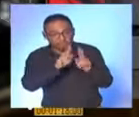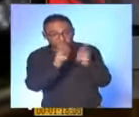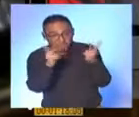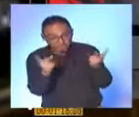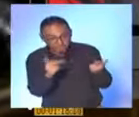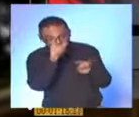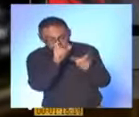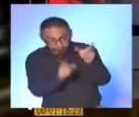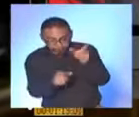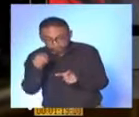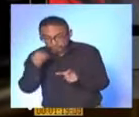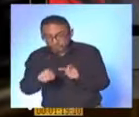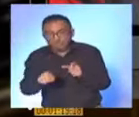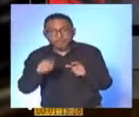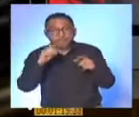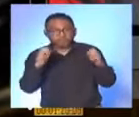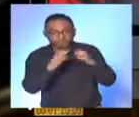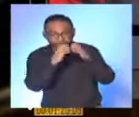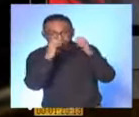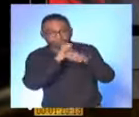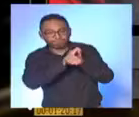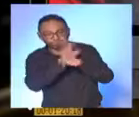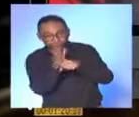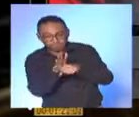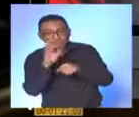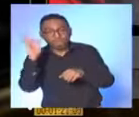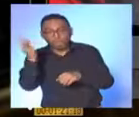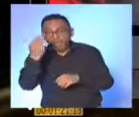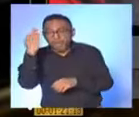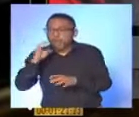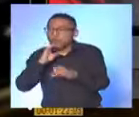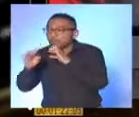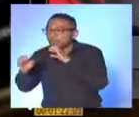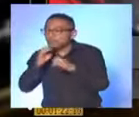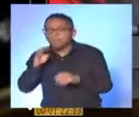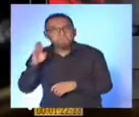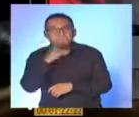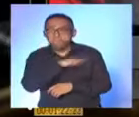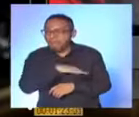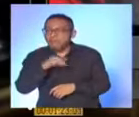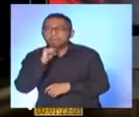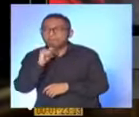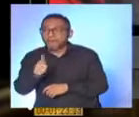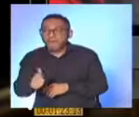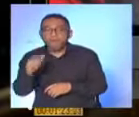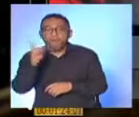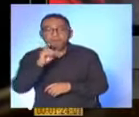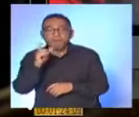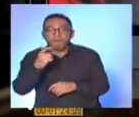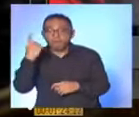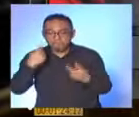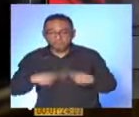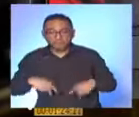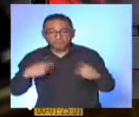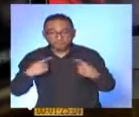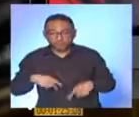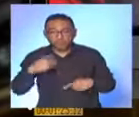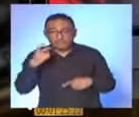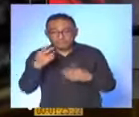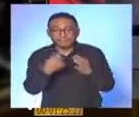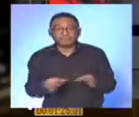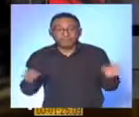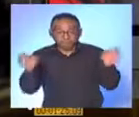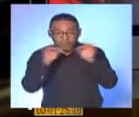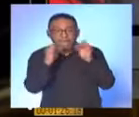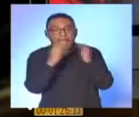torno a la pandemia a nivel federal existe muy mala comunicación social que no transmitió en su debido momento a la ciudadanía la importancia de